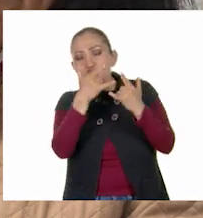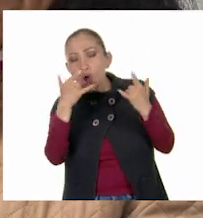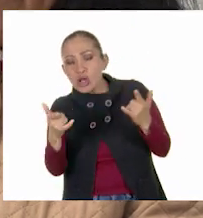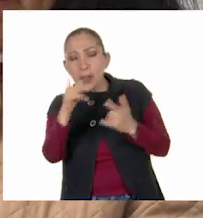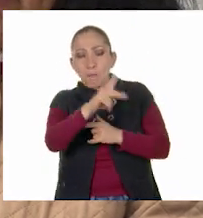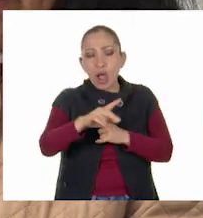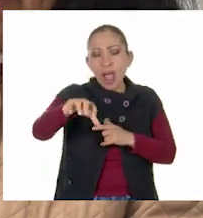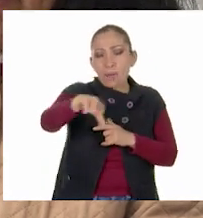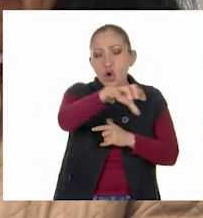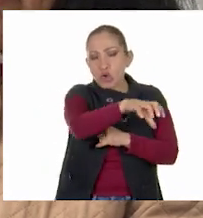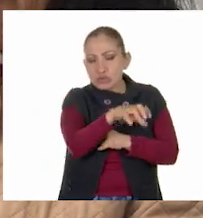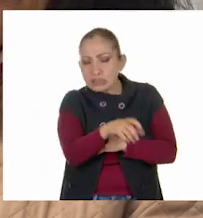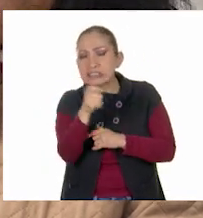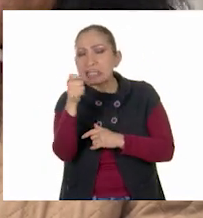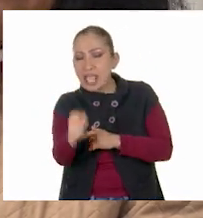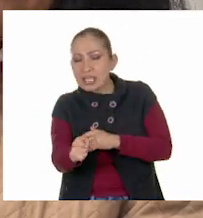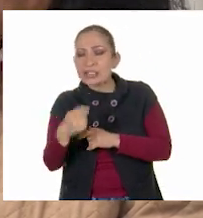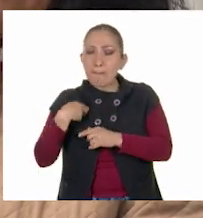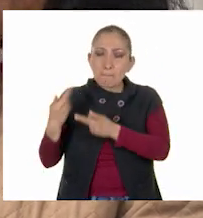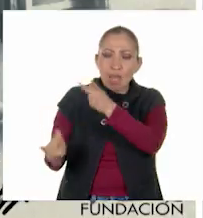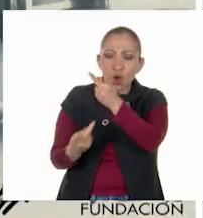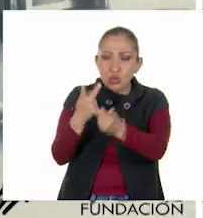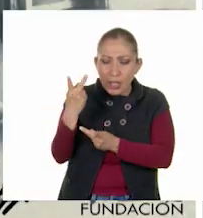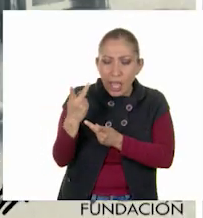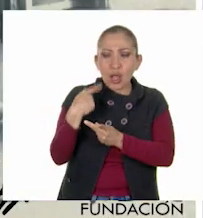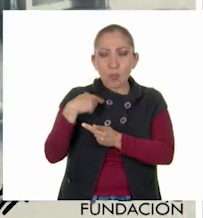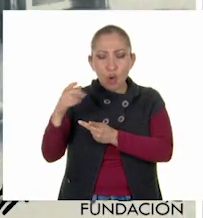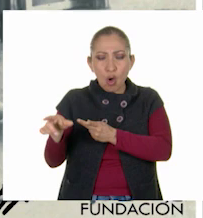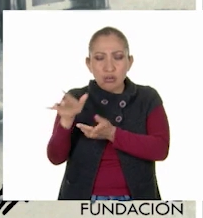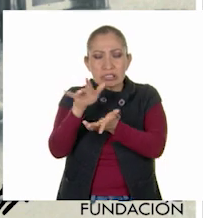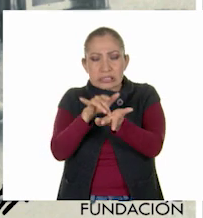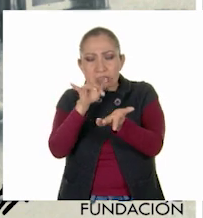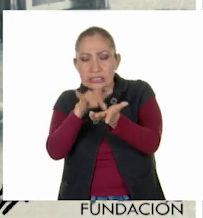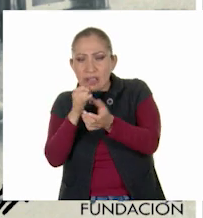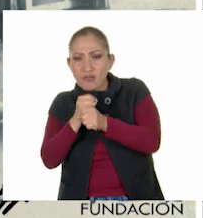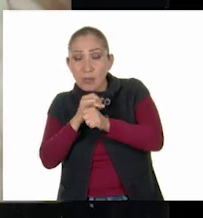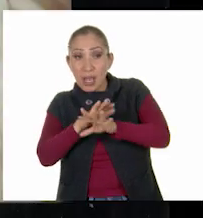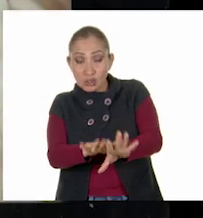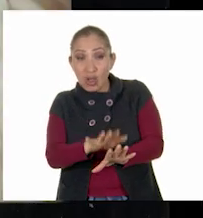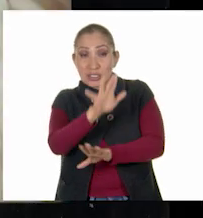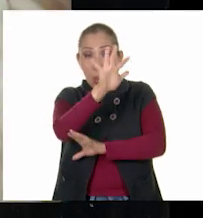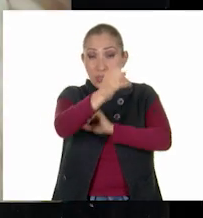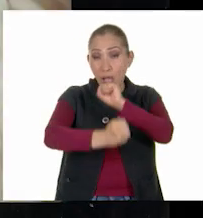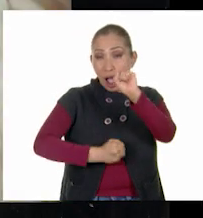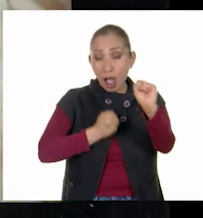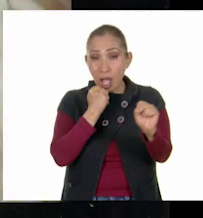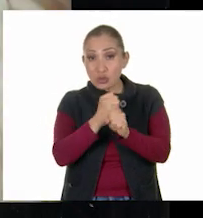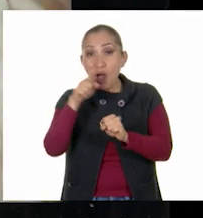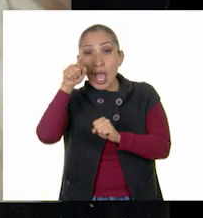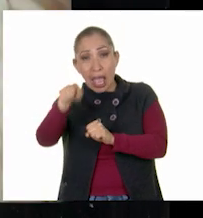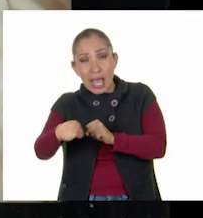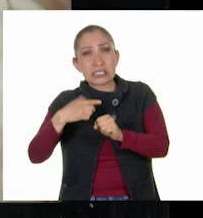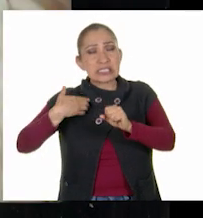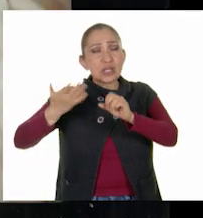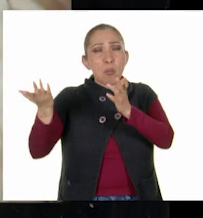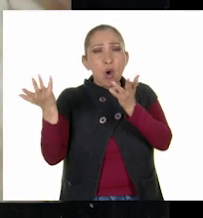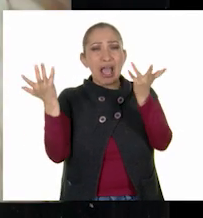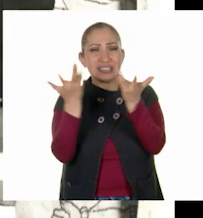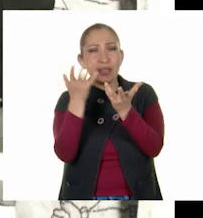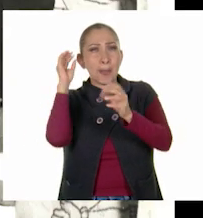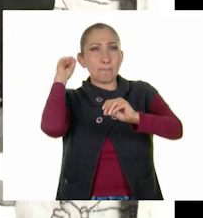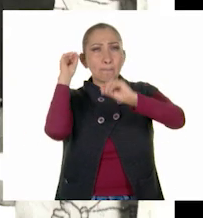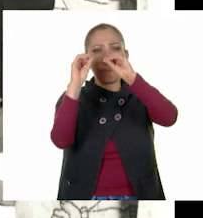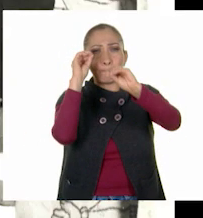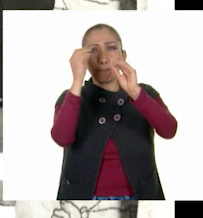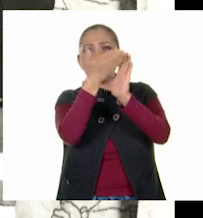histórica, de fuentes, de recuperación de fuentes. Y durante 50 años él estuvo construyendo